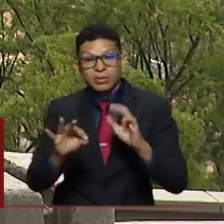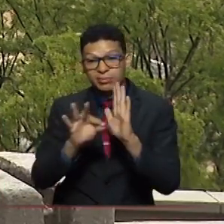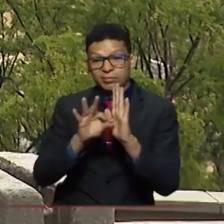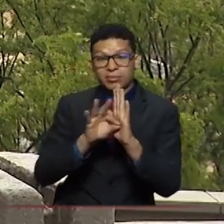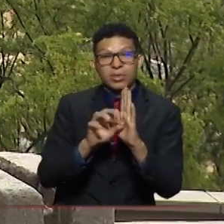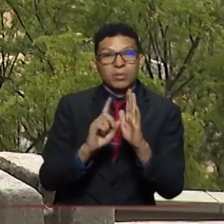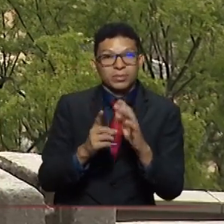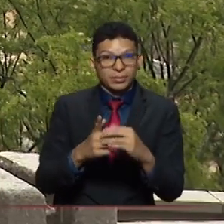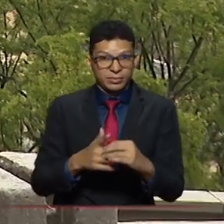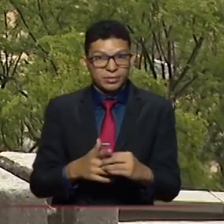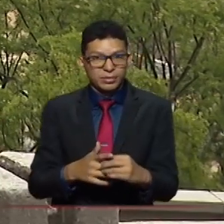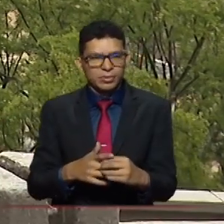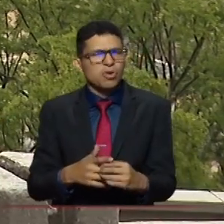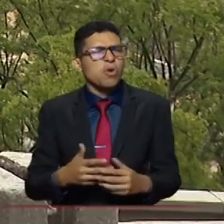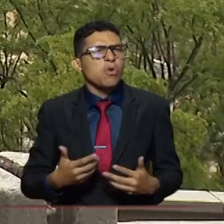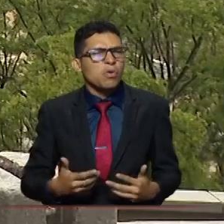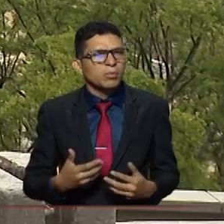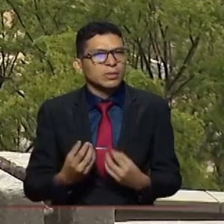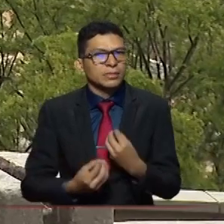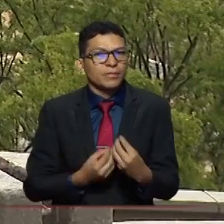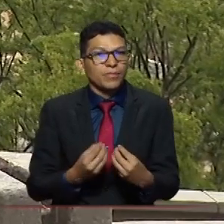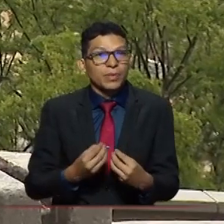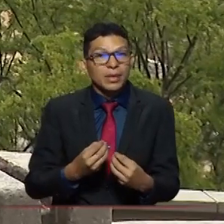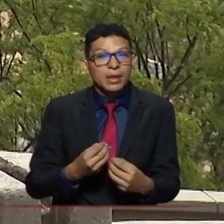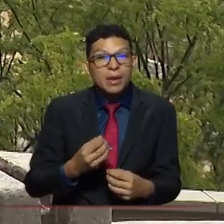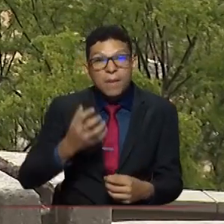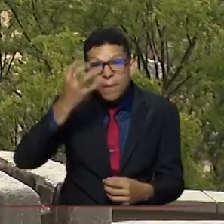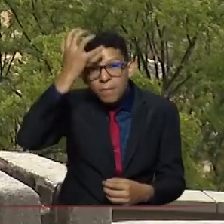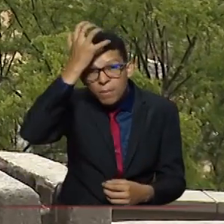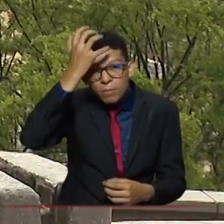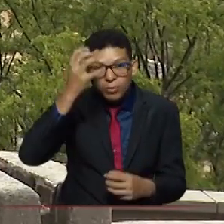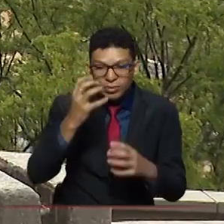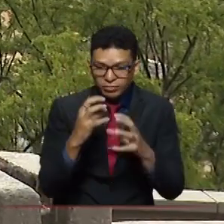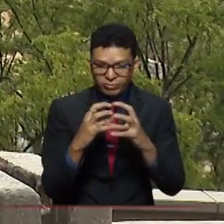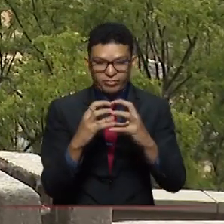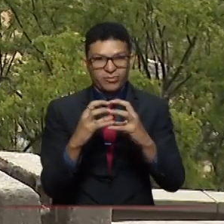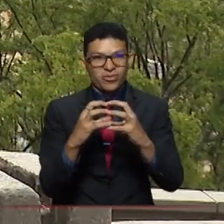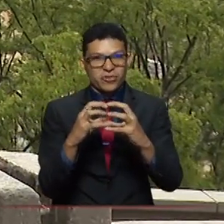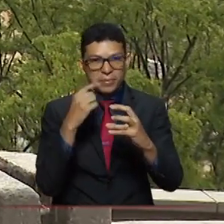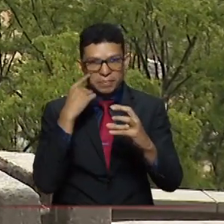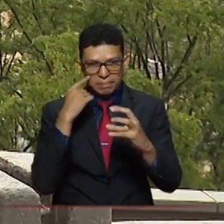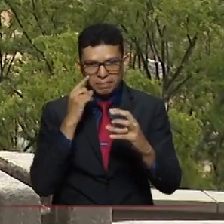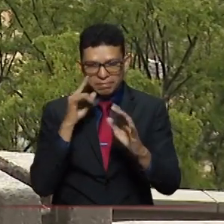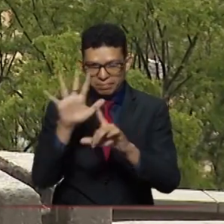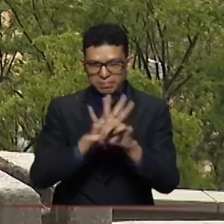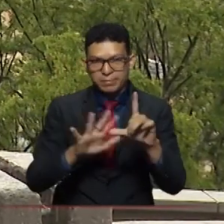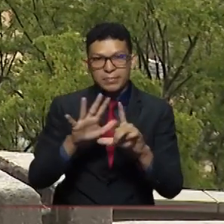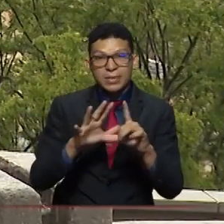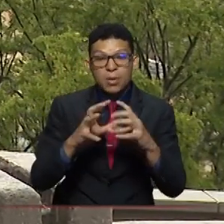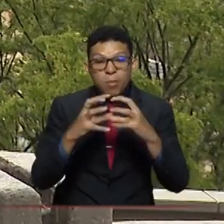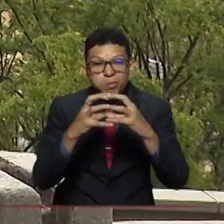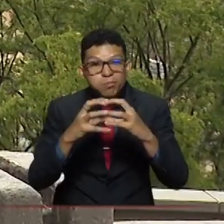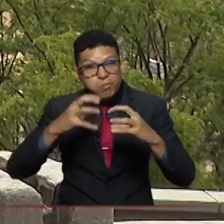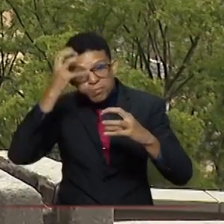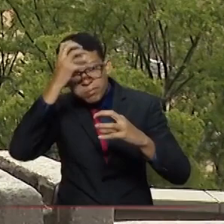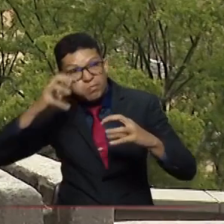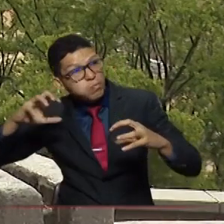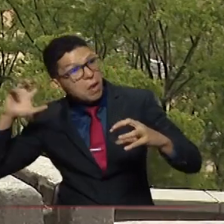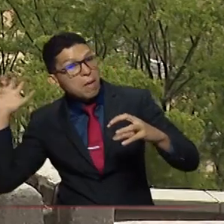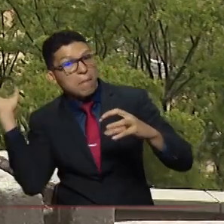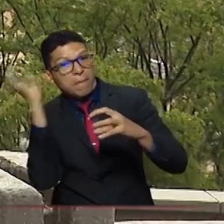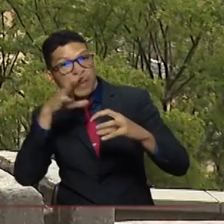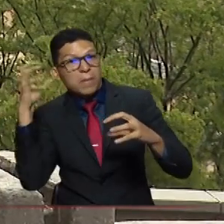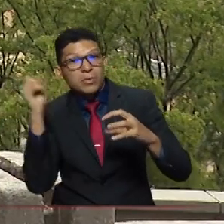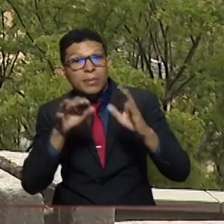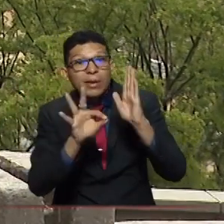lo iban a hacer a través de bolas de marihuana, tal como ustedes pueden apreciar en este video. 3 personas fueron capturadas